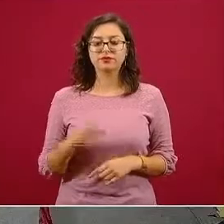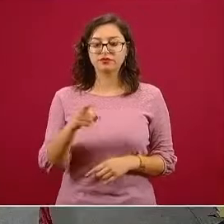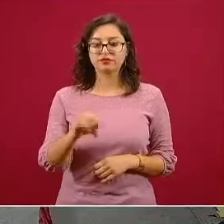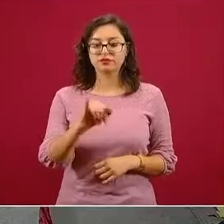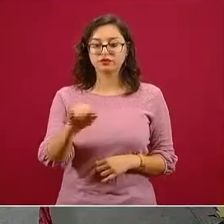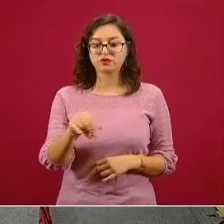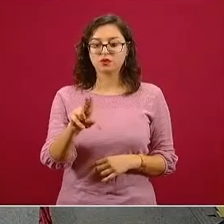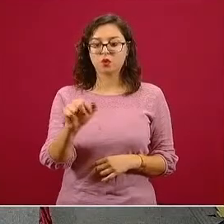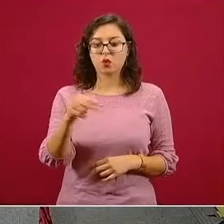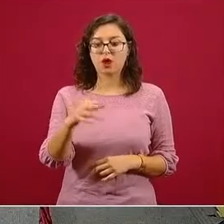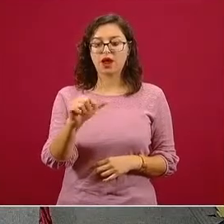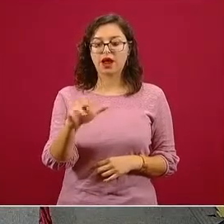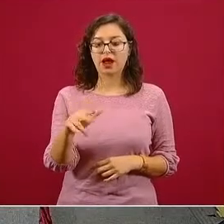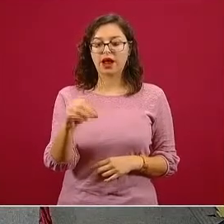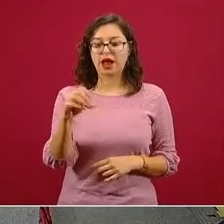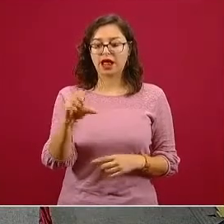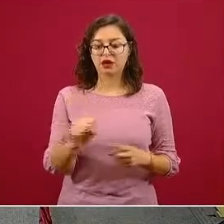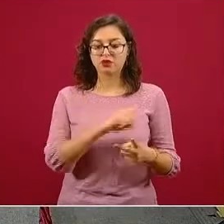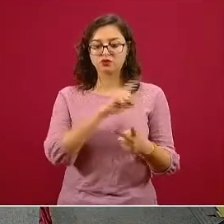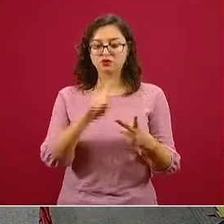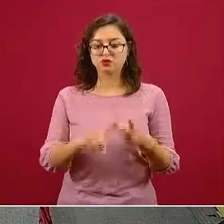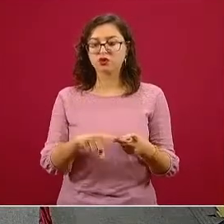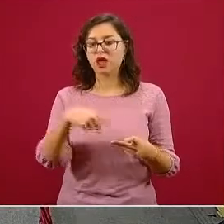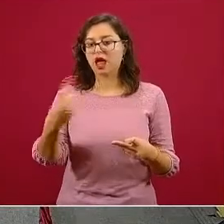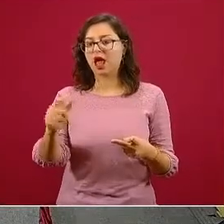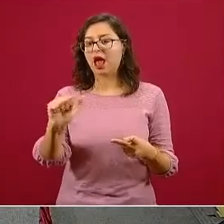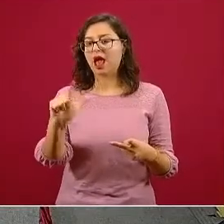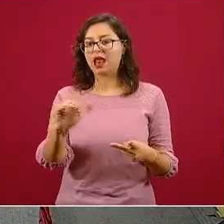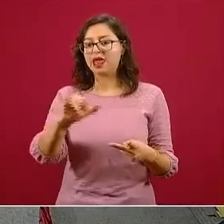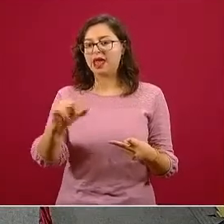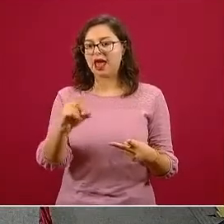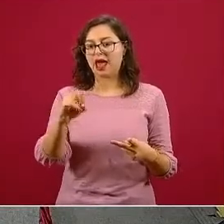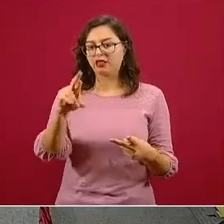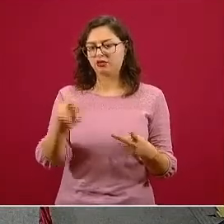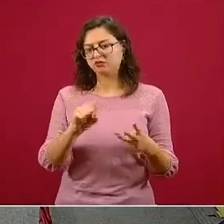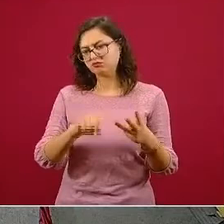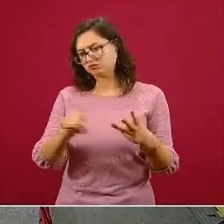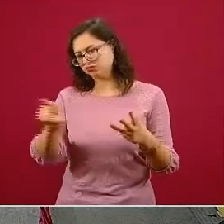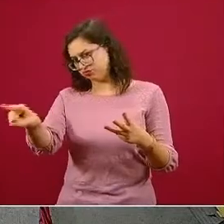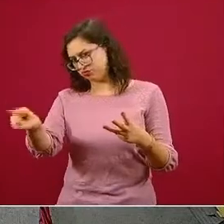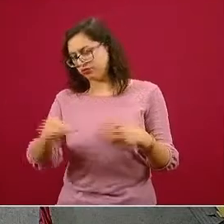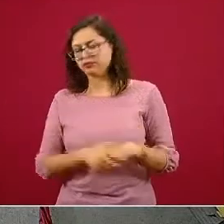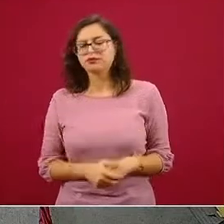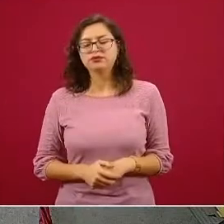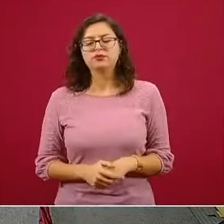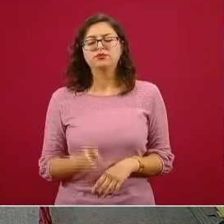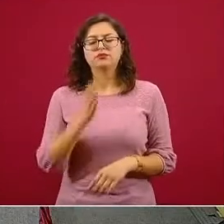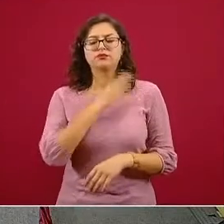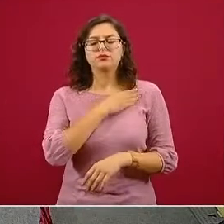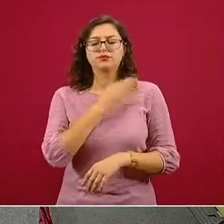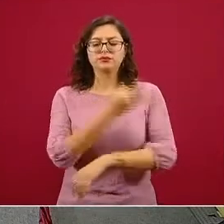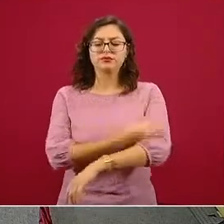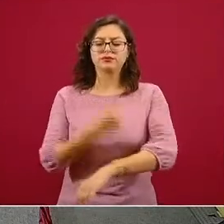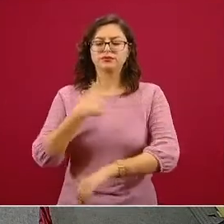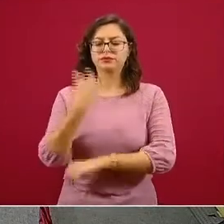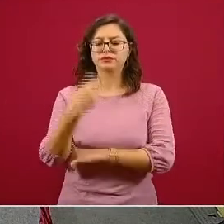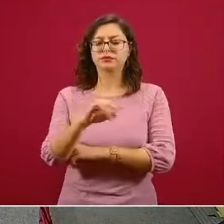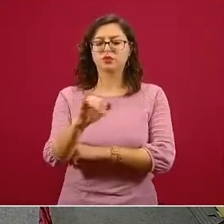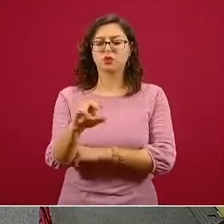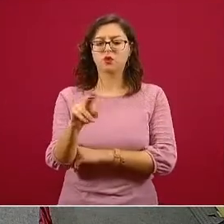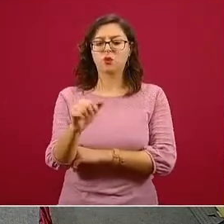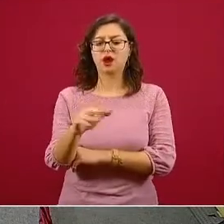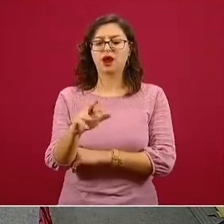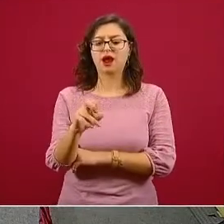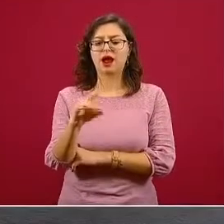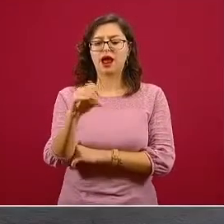Machorro, Alejandro Alemán y usted. Sí, buenas noches, doctor. Juan Carlos Machorro, de AM de Querétaro. Doctor, usted hace